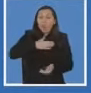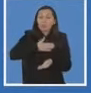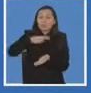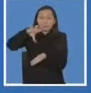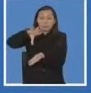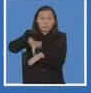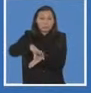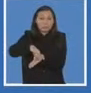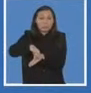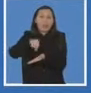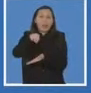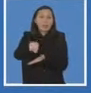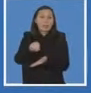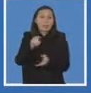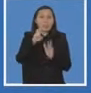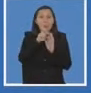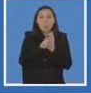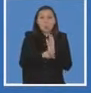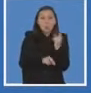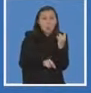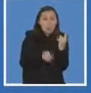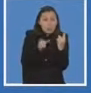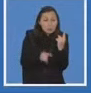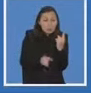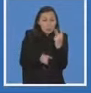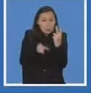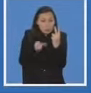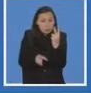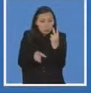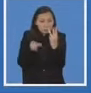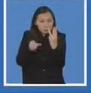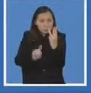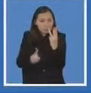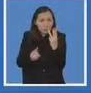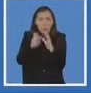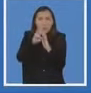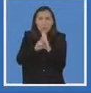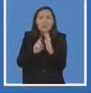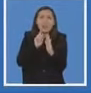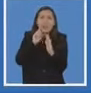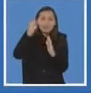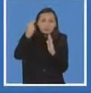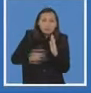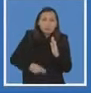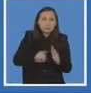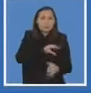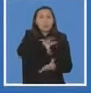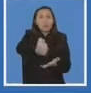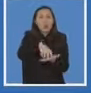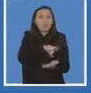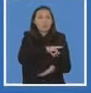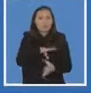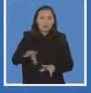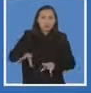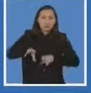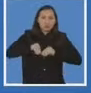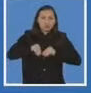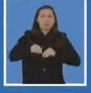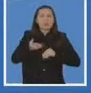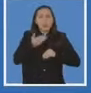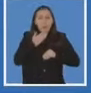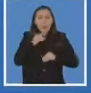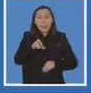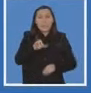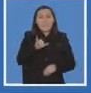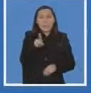este proyecto ya no es de una o dos personas o tres personas, este proyecto es el proyecto del pueblo de Chile, y se lo han apropiado y se lo han apropiado también